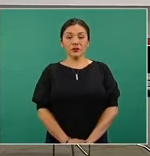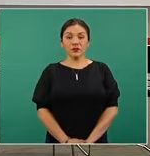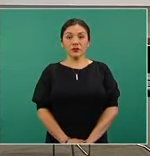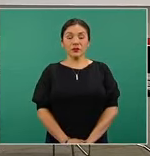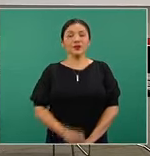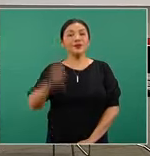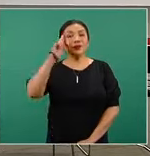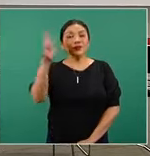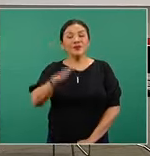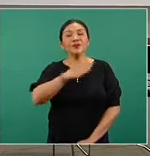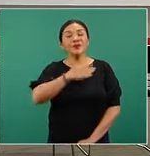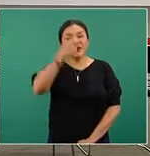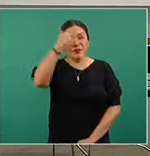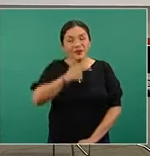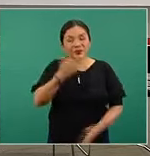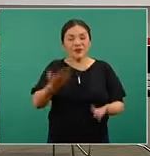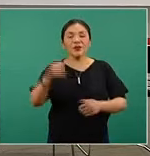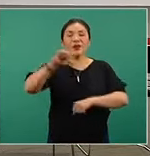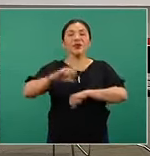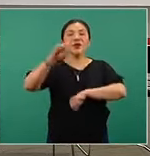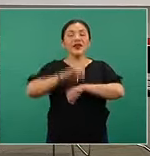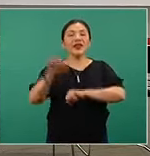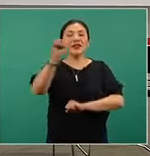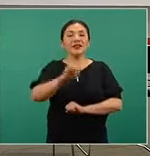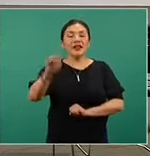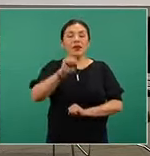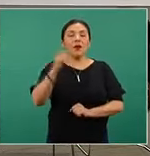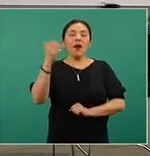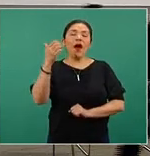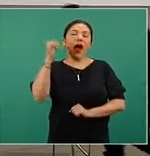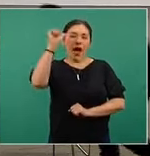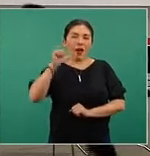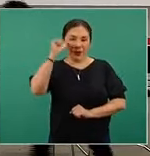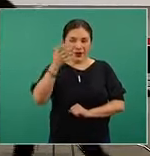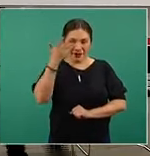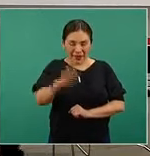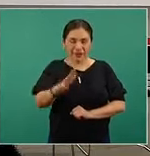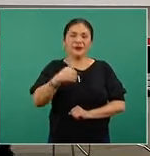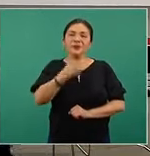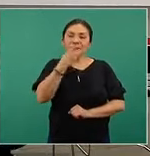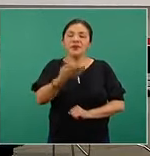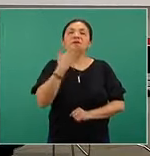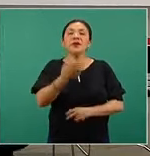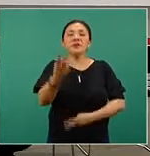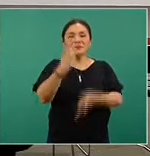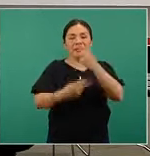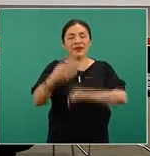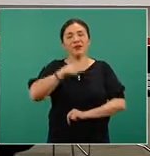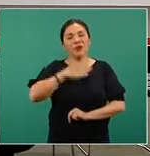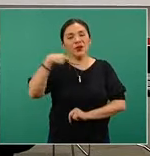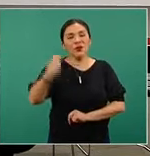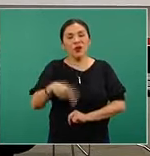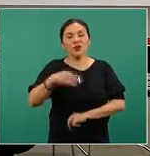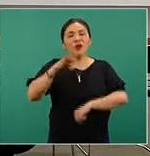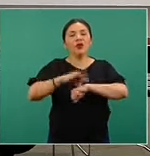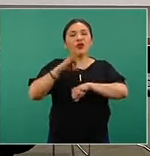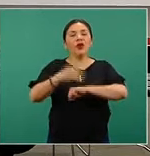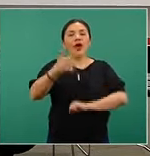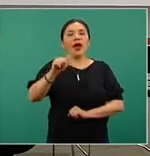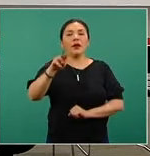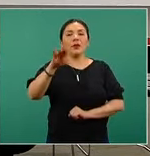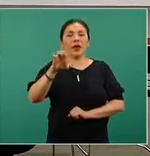hola muy buenas noches hoy sábado 10 de abril les damos la más cordial bienvenida a su servidor a la doctora gabriela